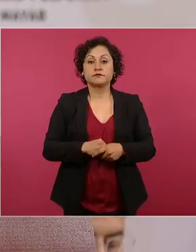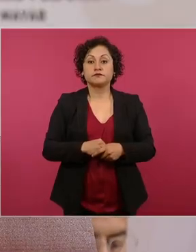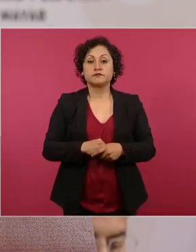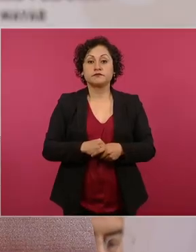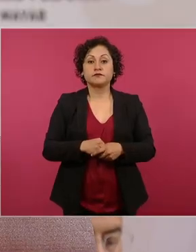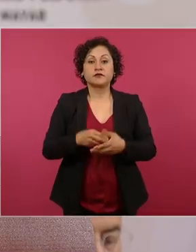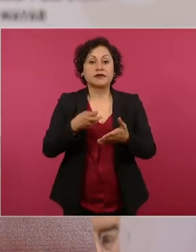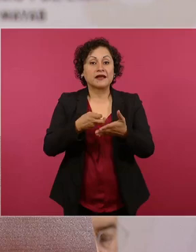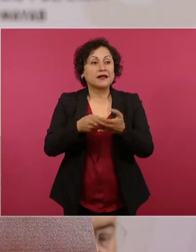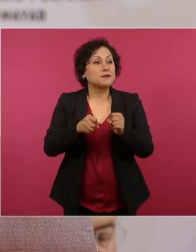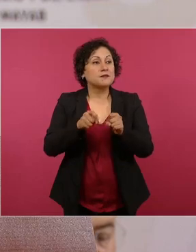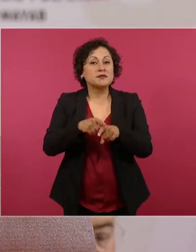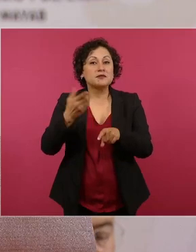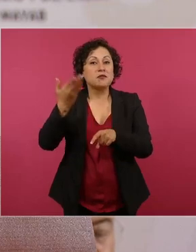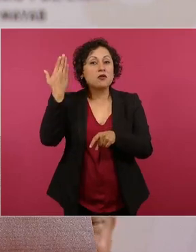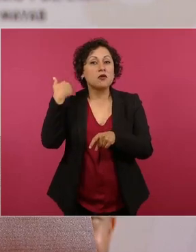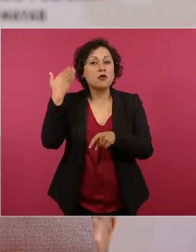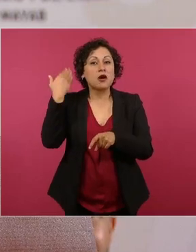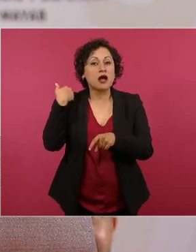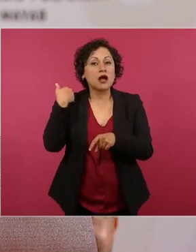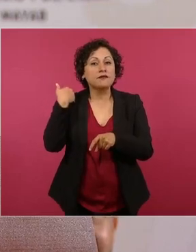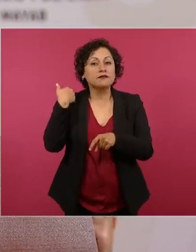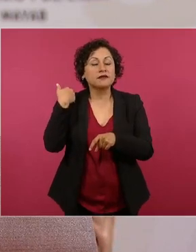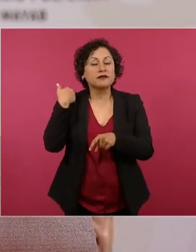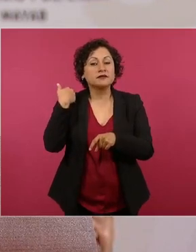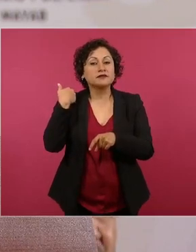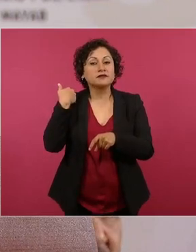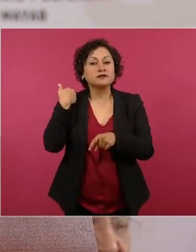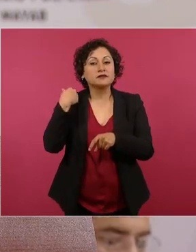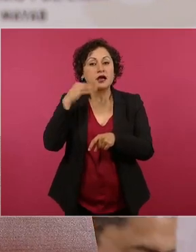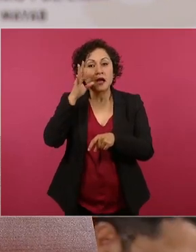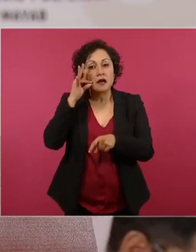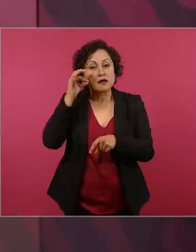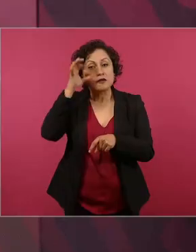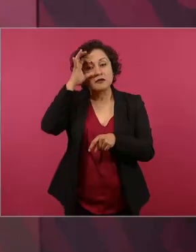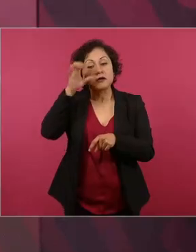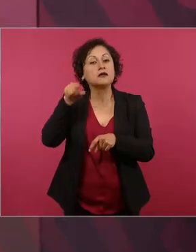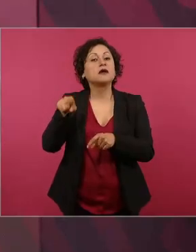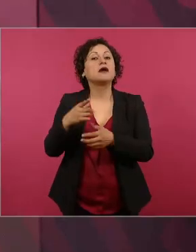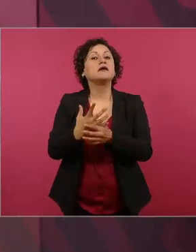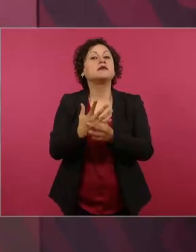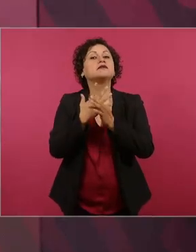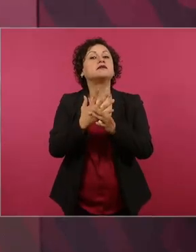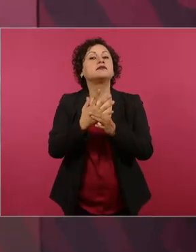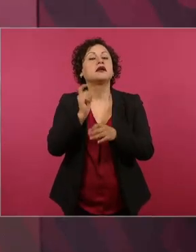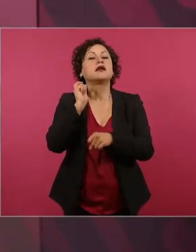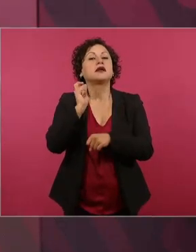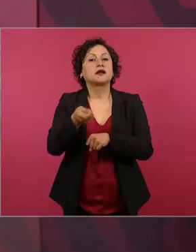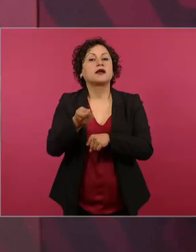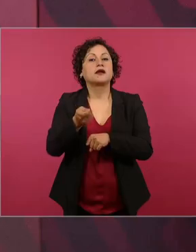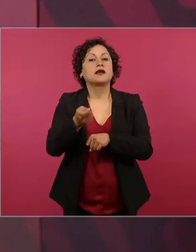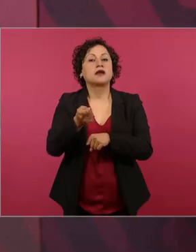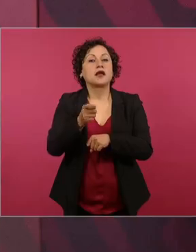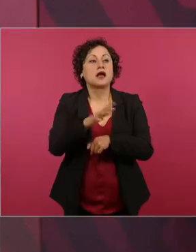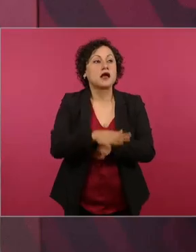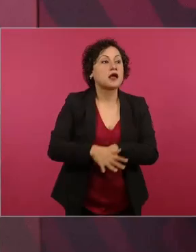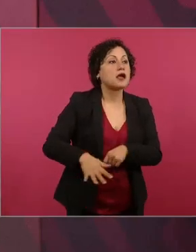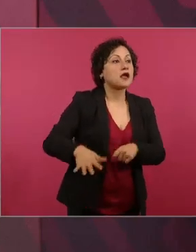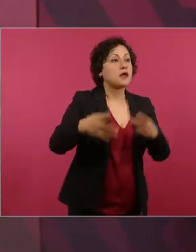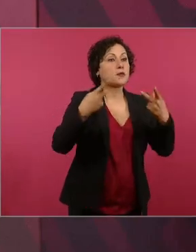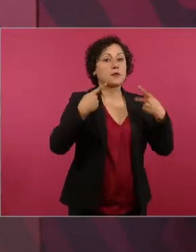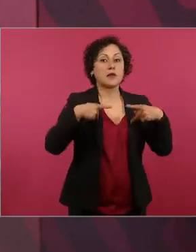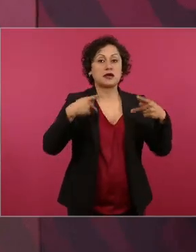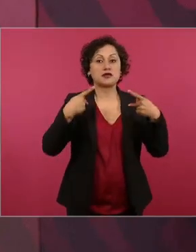Ricardo Flores Magón, solo el pueblo puede salvar al pueblo. Y es